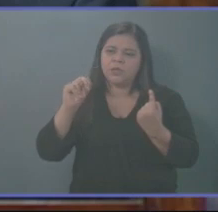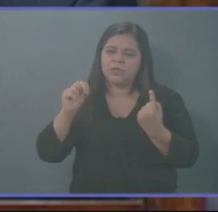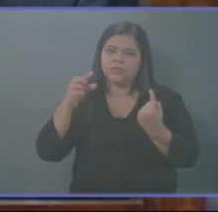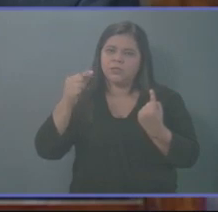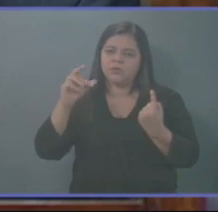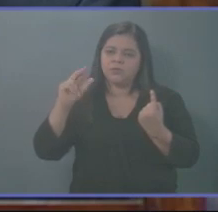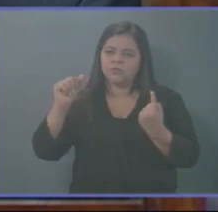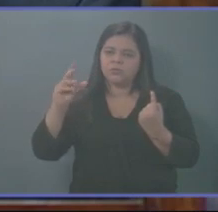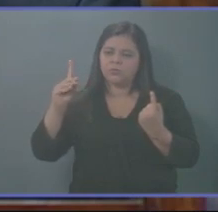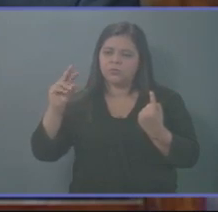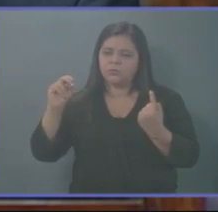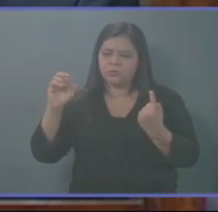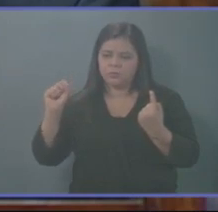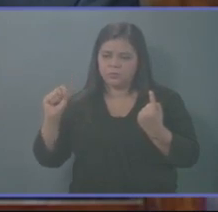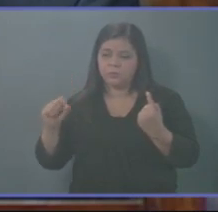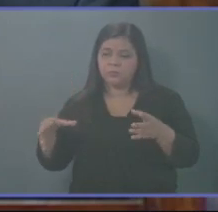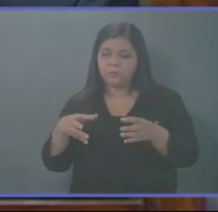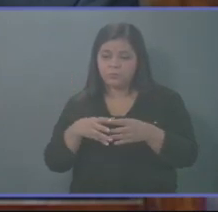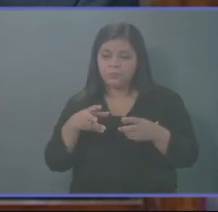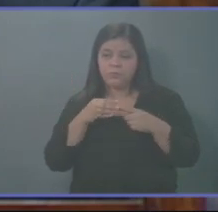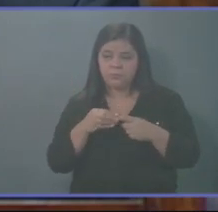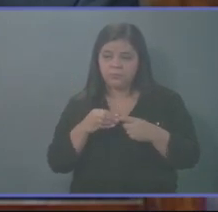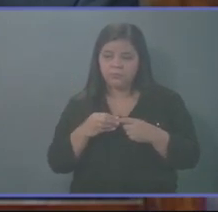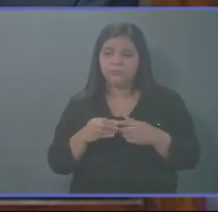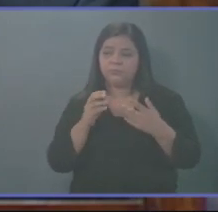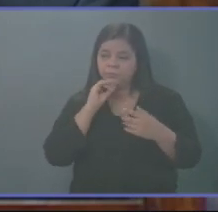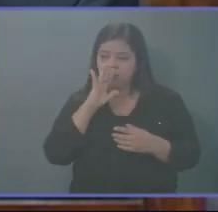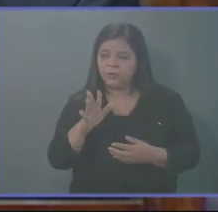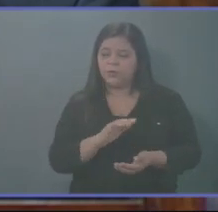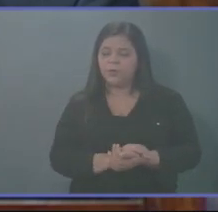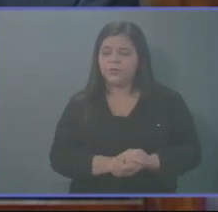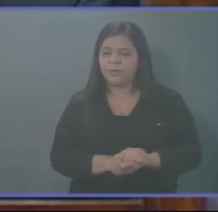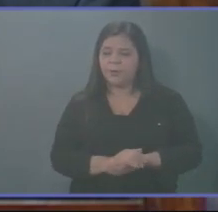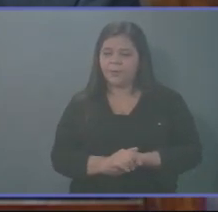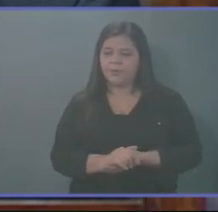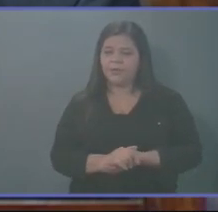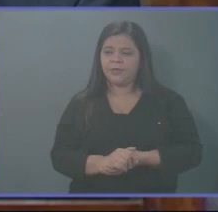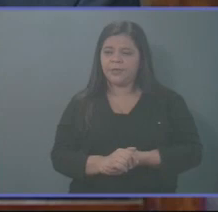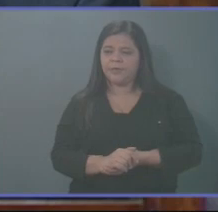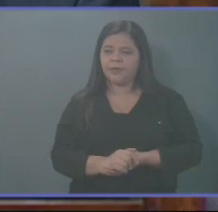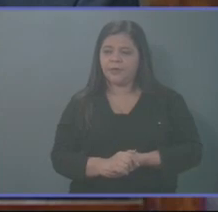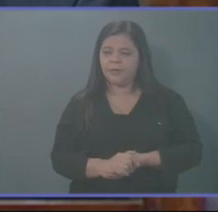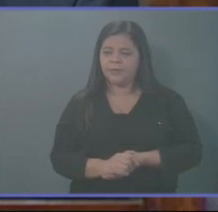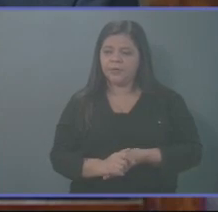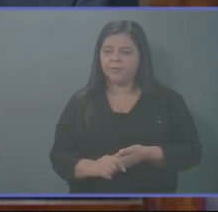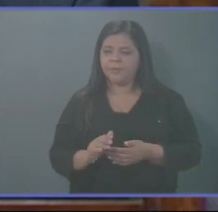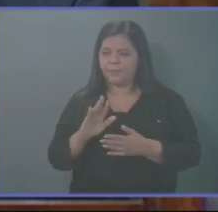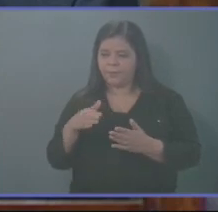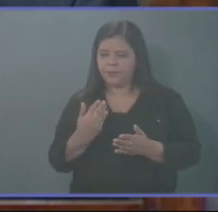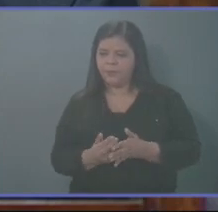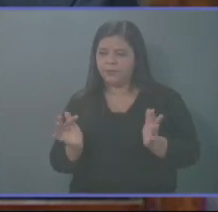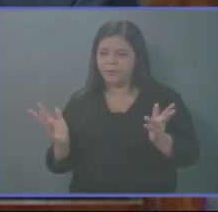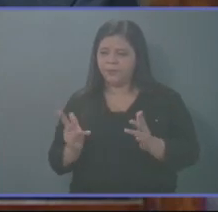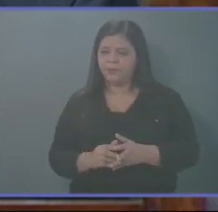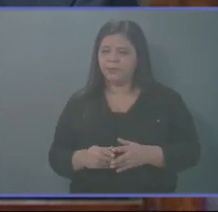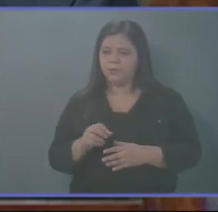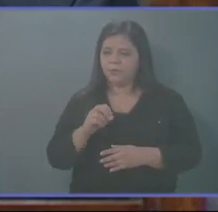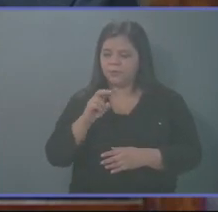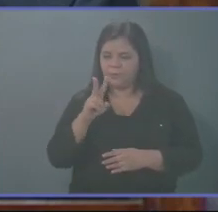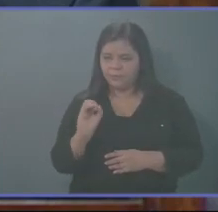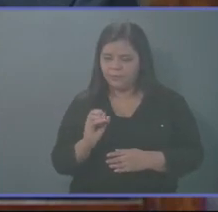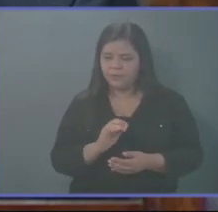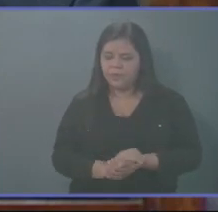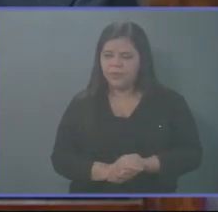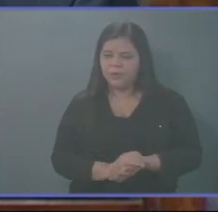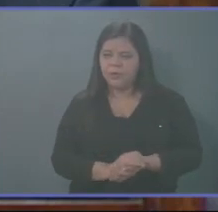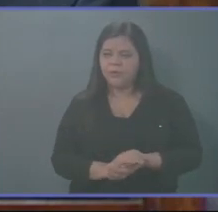Granados. La Comisión Especial confirmó que sí se realizó la reunión en marzo del 2014 en la Red